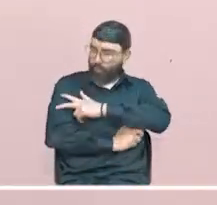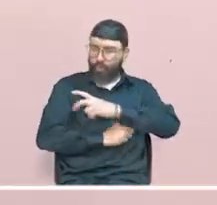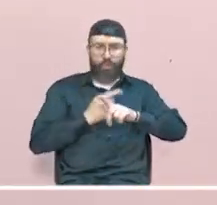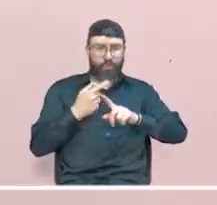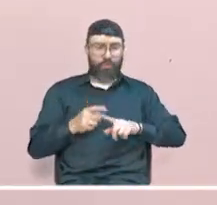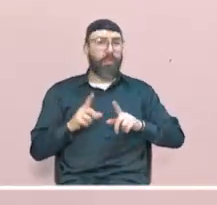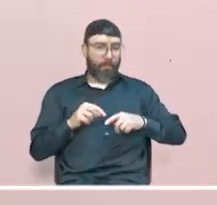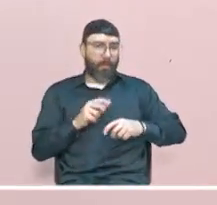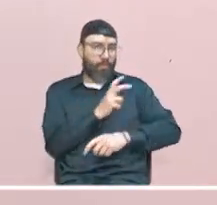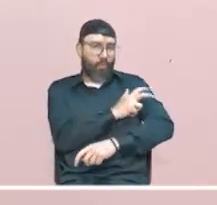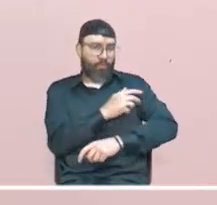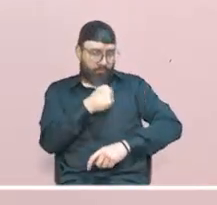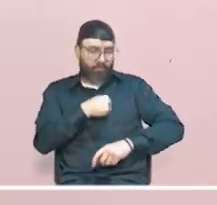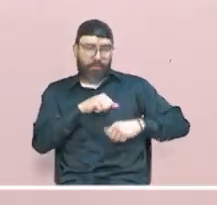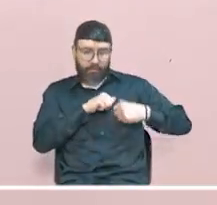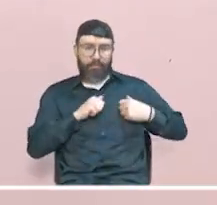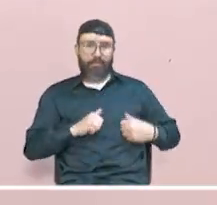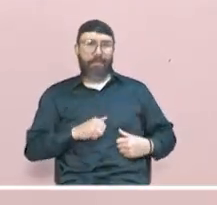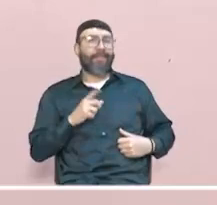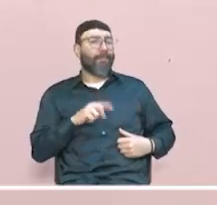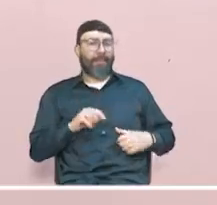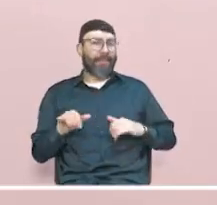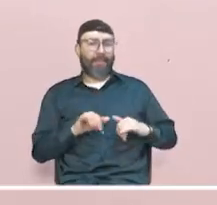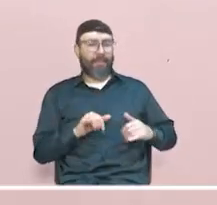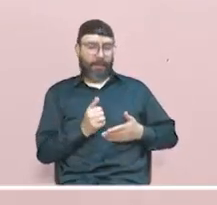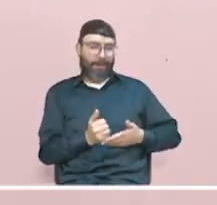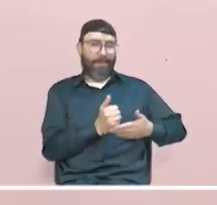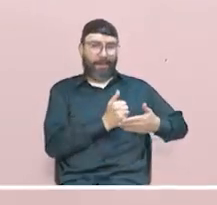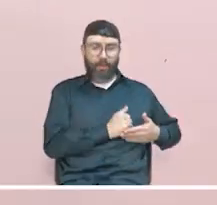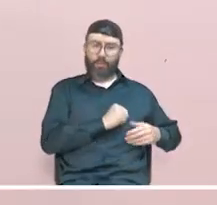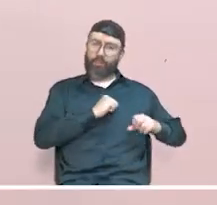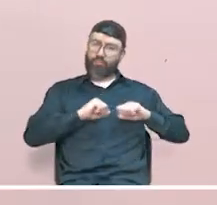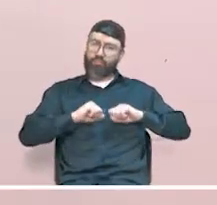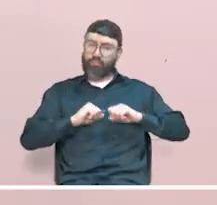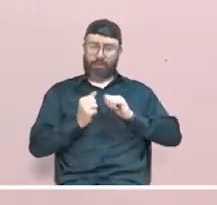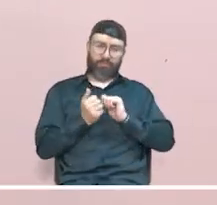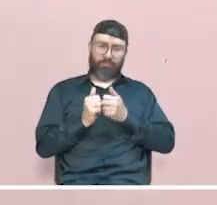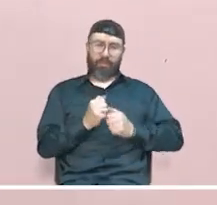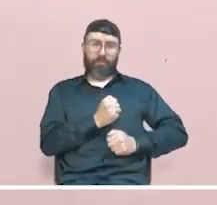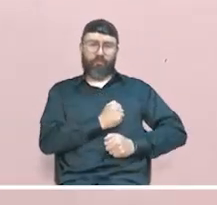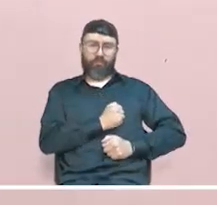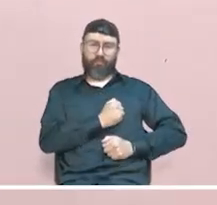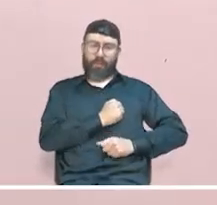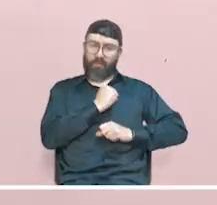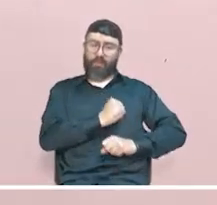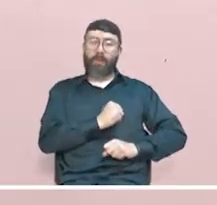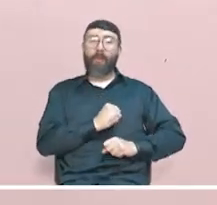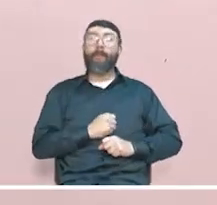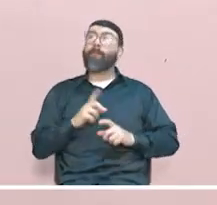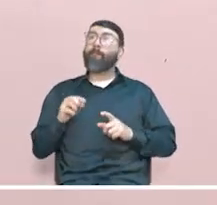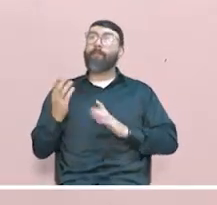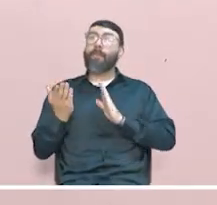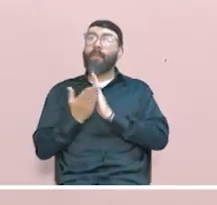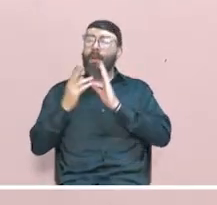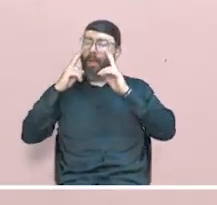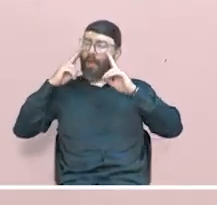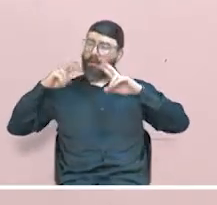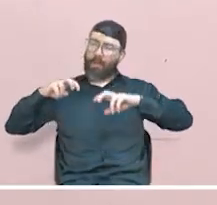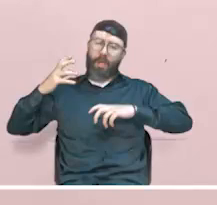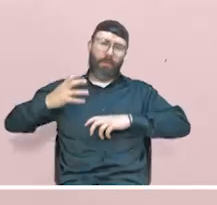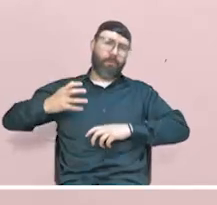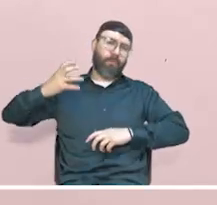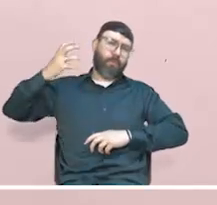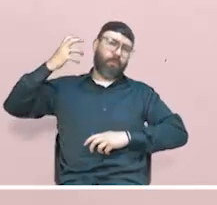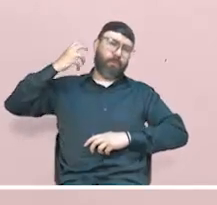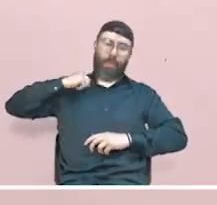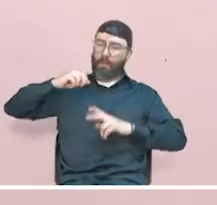corazón. Uh-huh. Y hay una serie de estudios que se hicieron desde hace mucho tiempo,